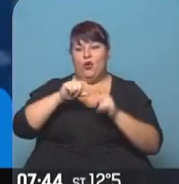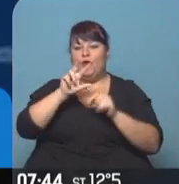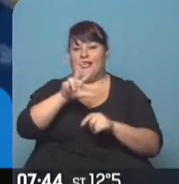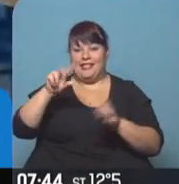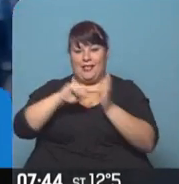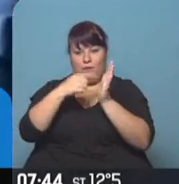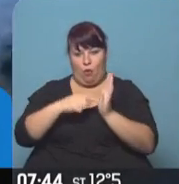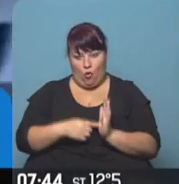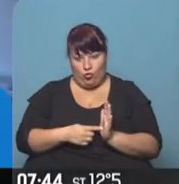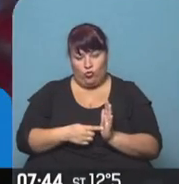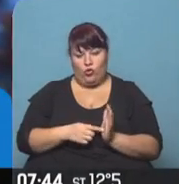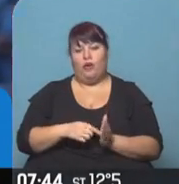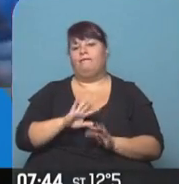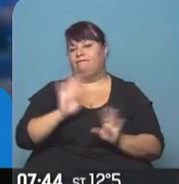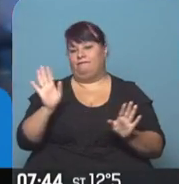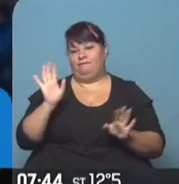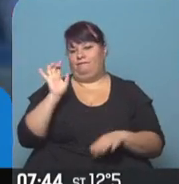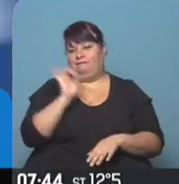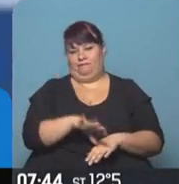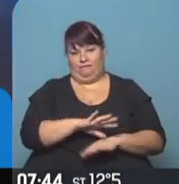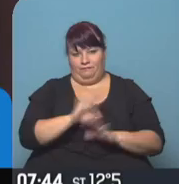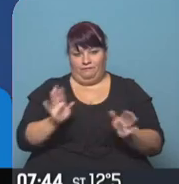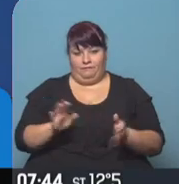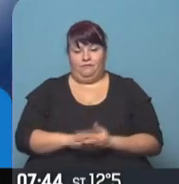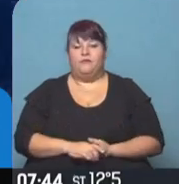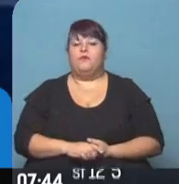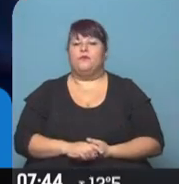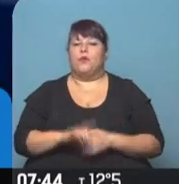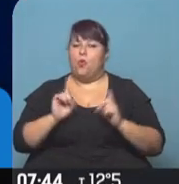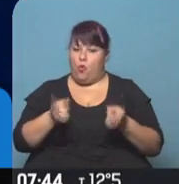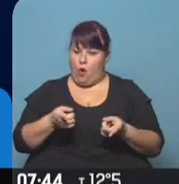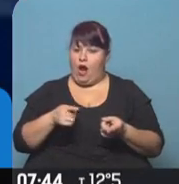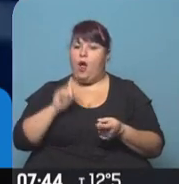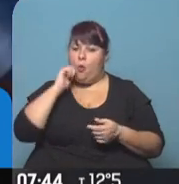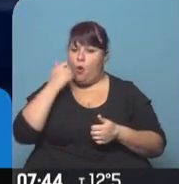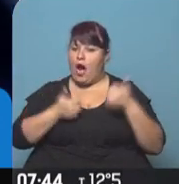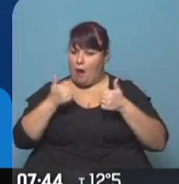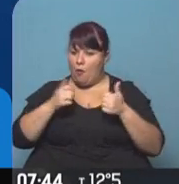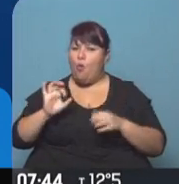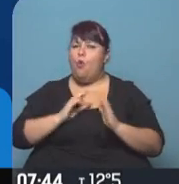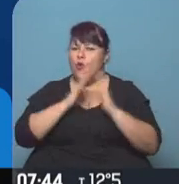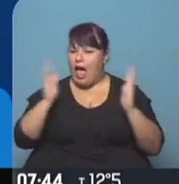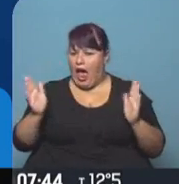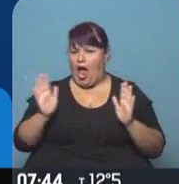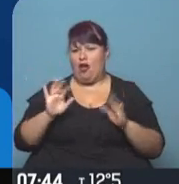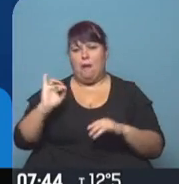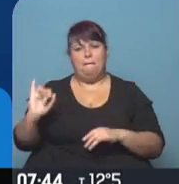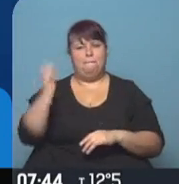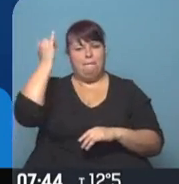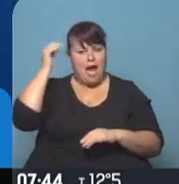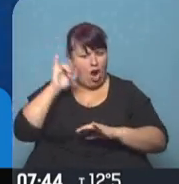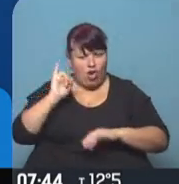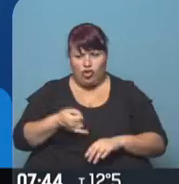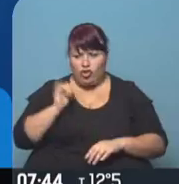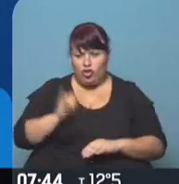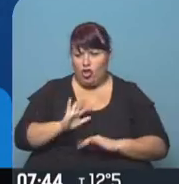33 del ranking. Fue, de todas maneras, otro buen torneo en un año que es el mejor sin